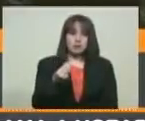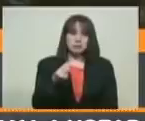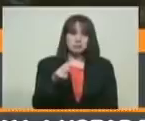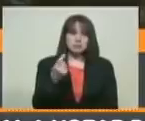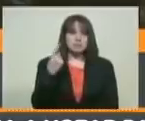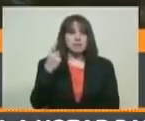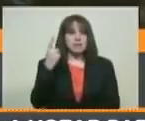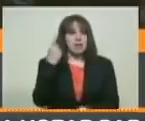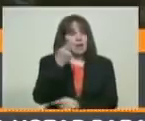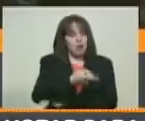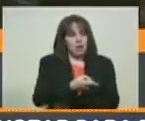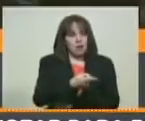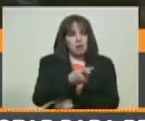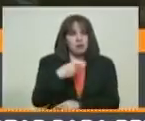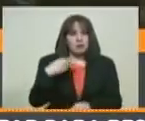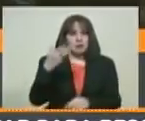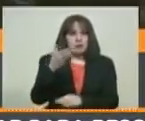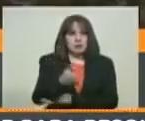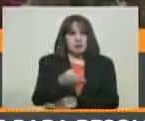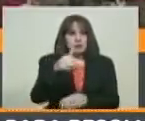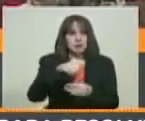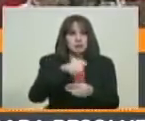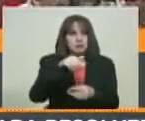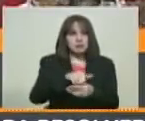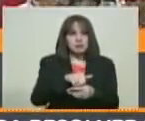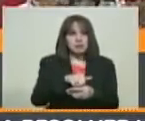y deber de ir a votar,